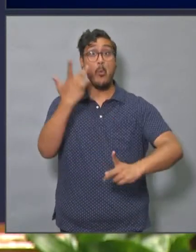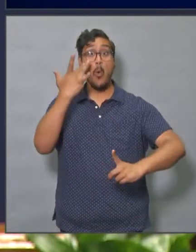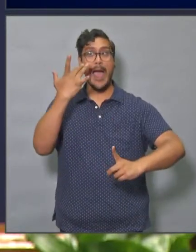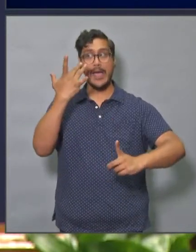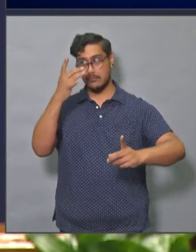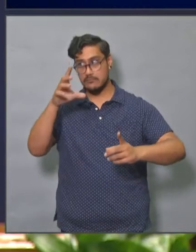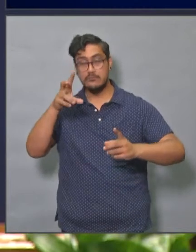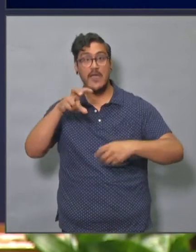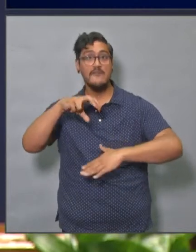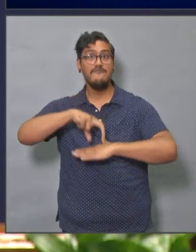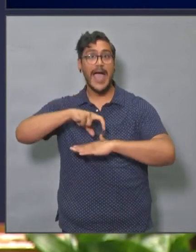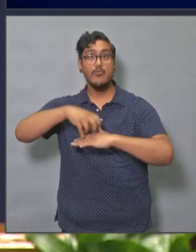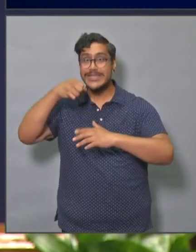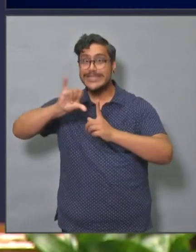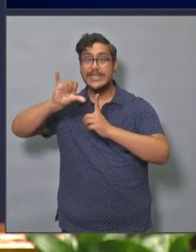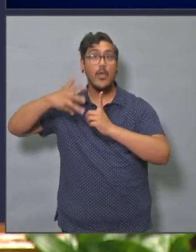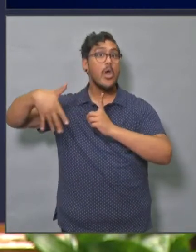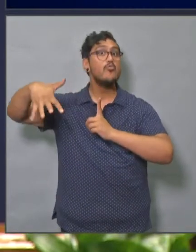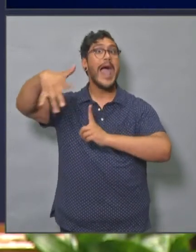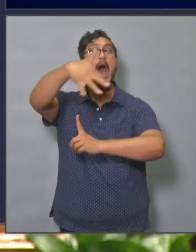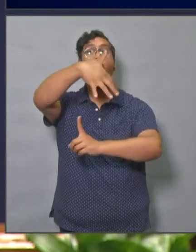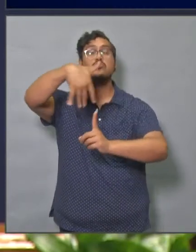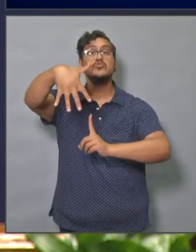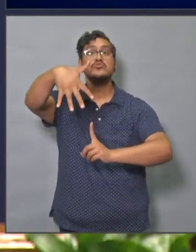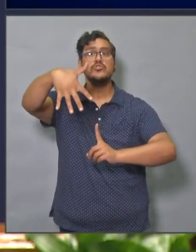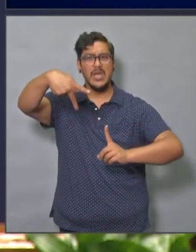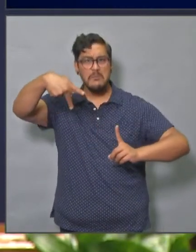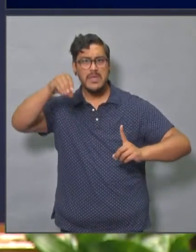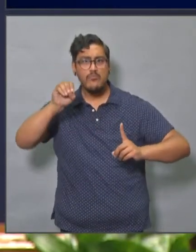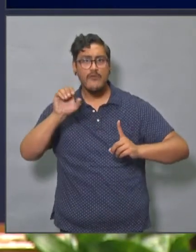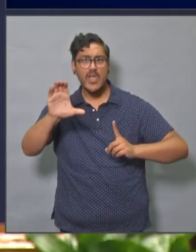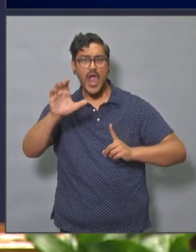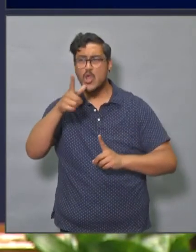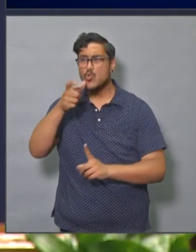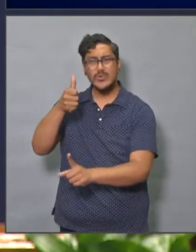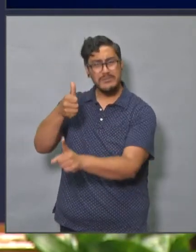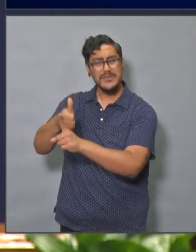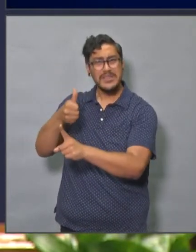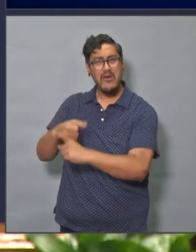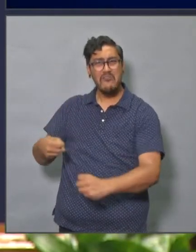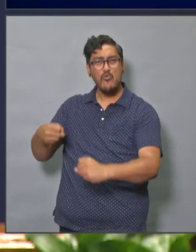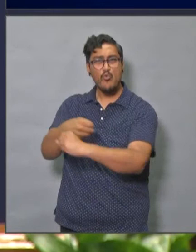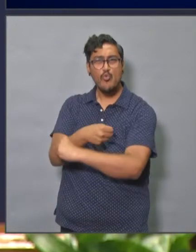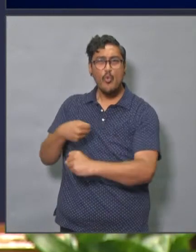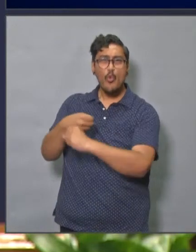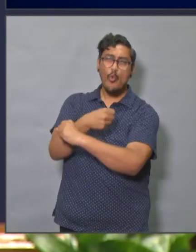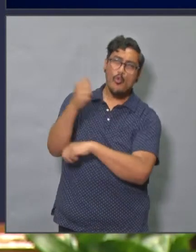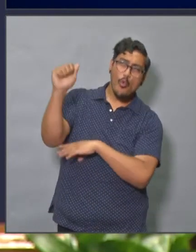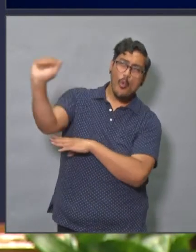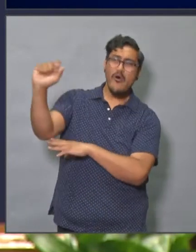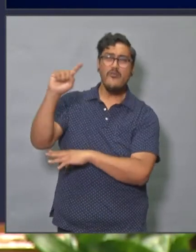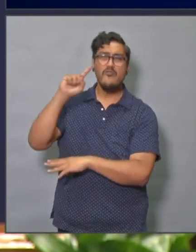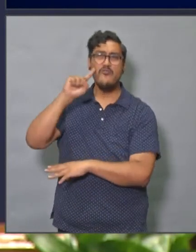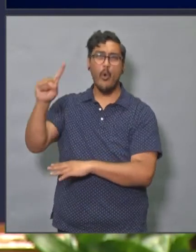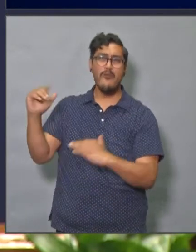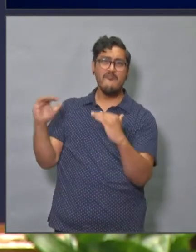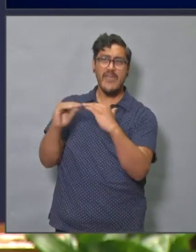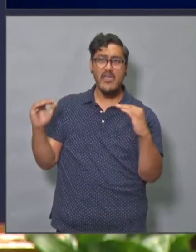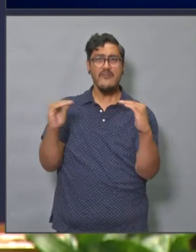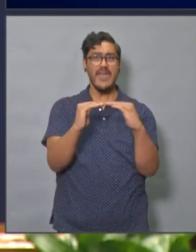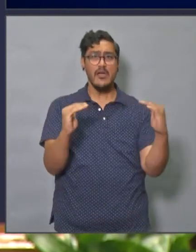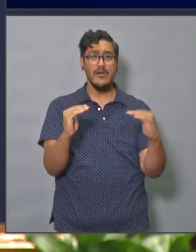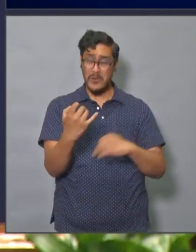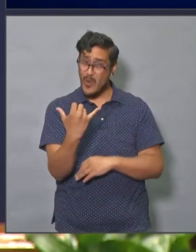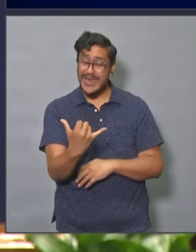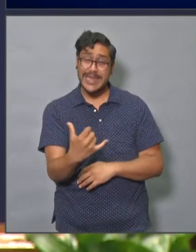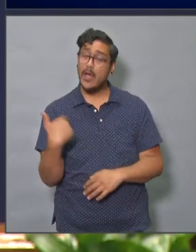Nuestras comunidades de color, quienes están luchando por la justicia, son las más comunidades impactadas en este